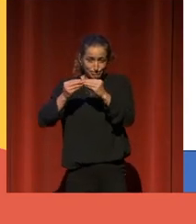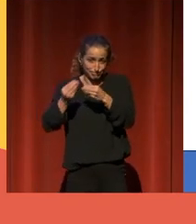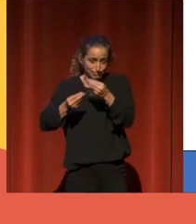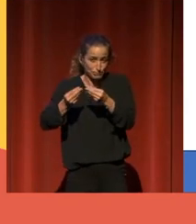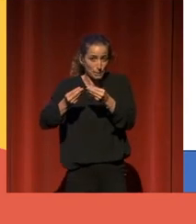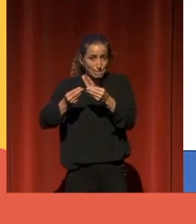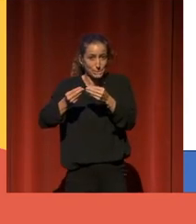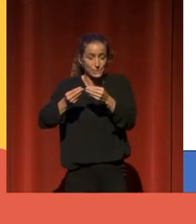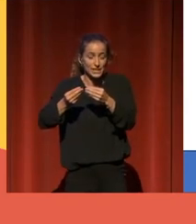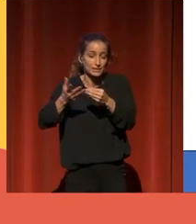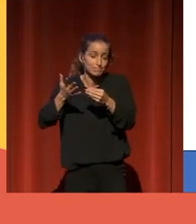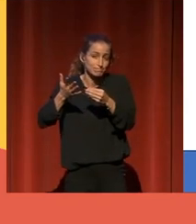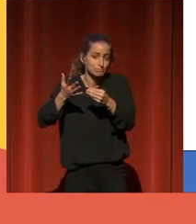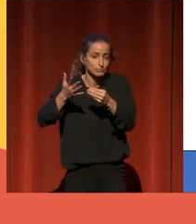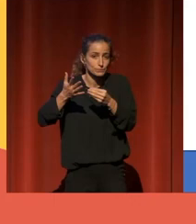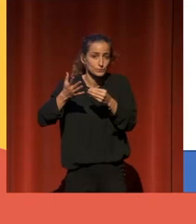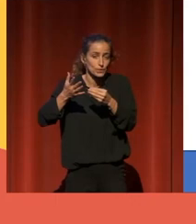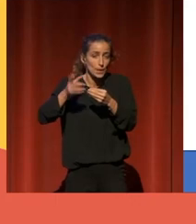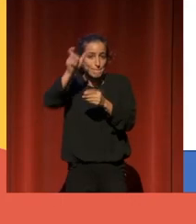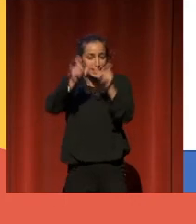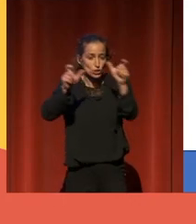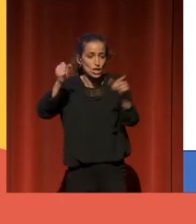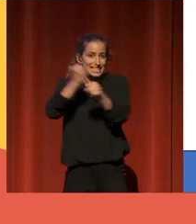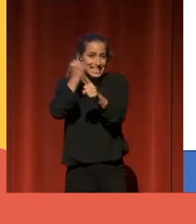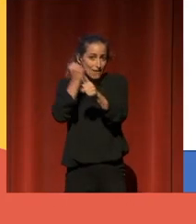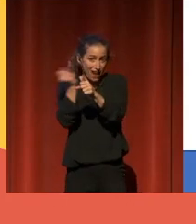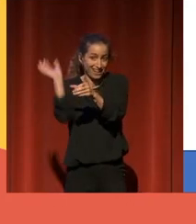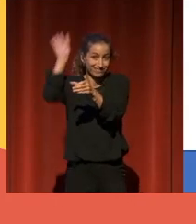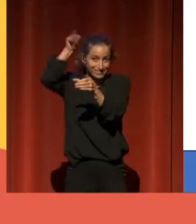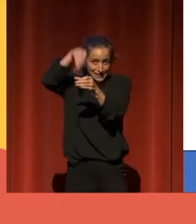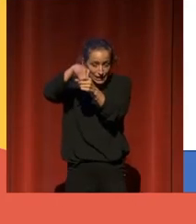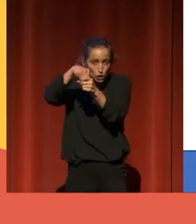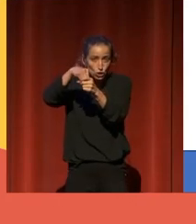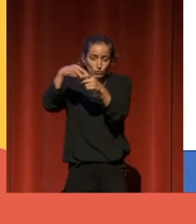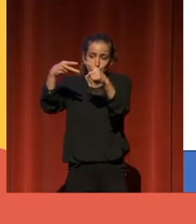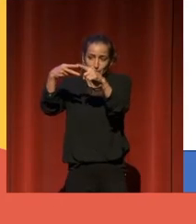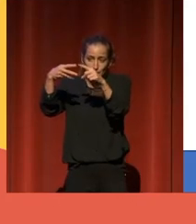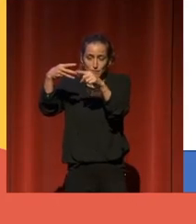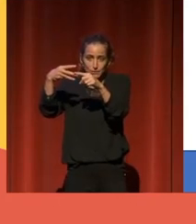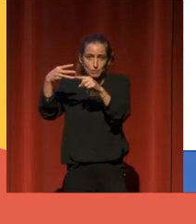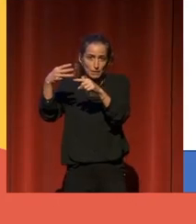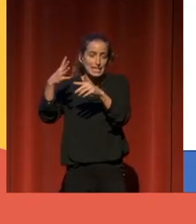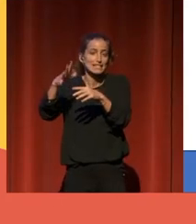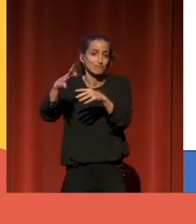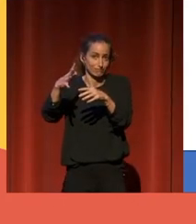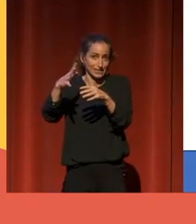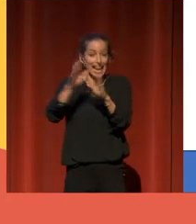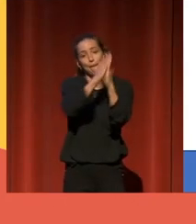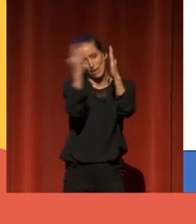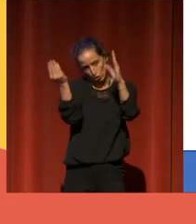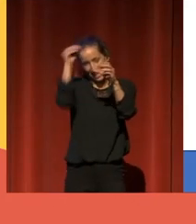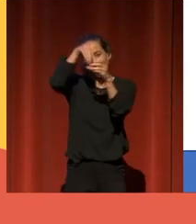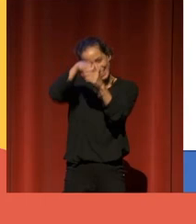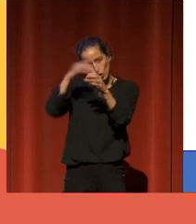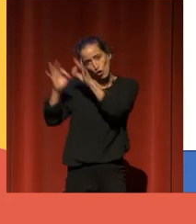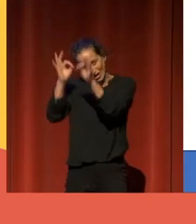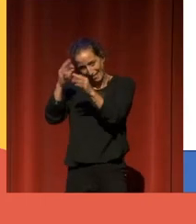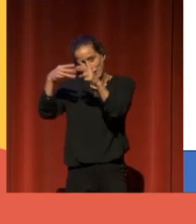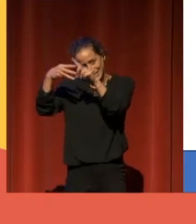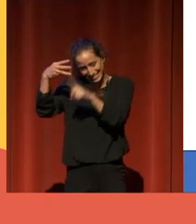eh eh en las bibliotecas que está en estas organizaciones